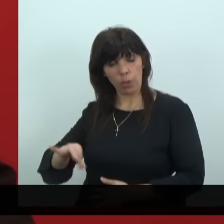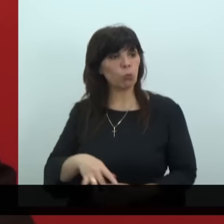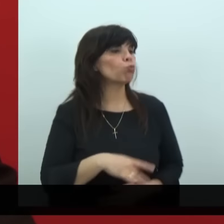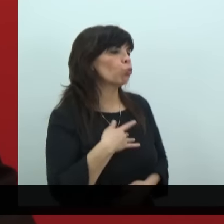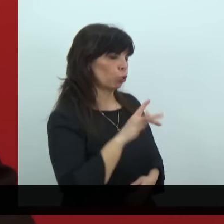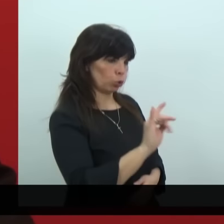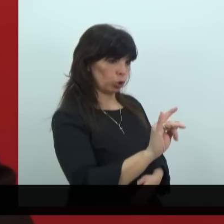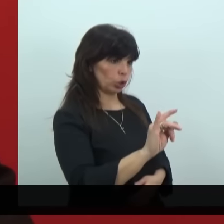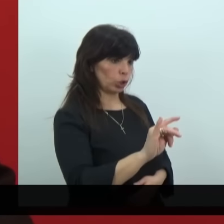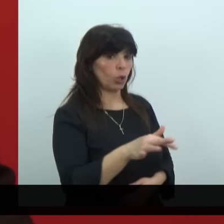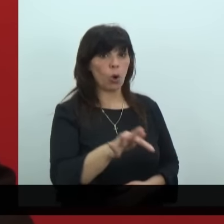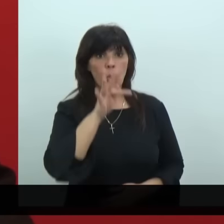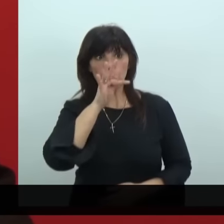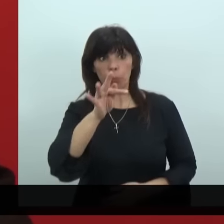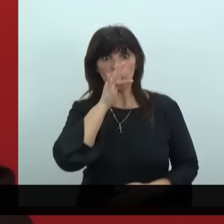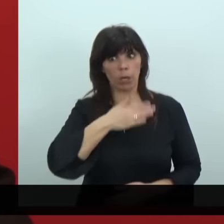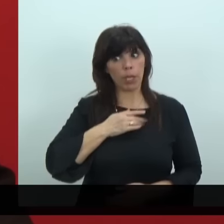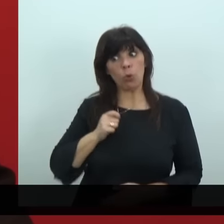le di las promesas que Dios me dio.